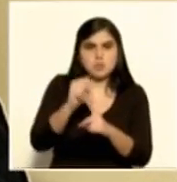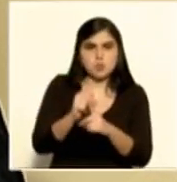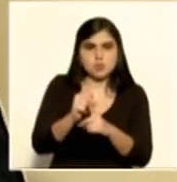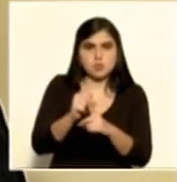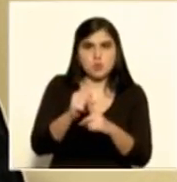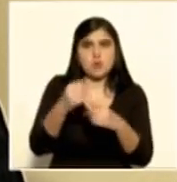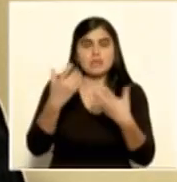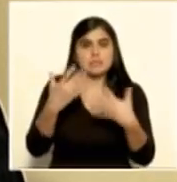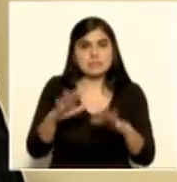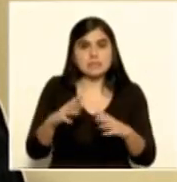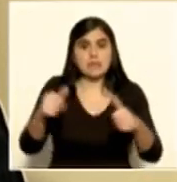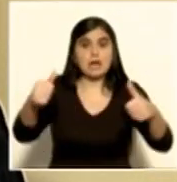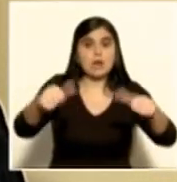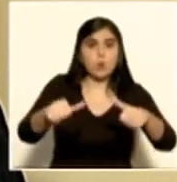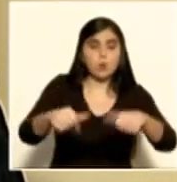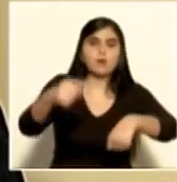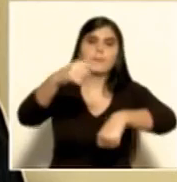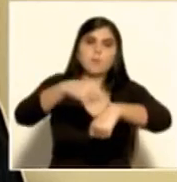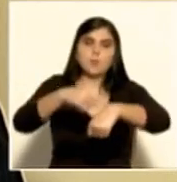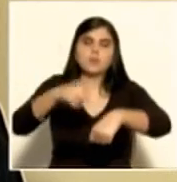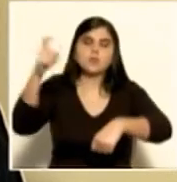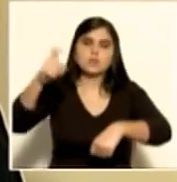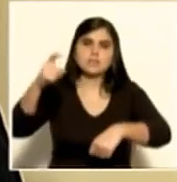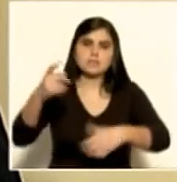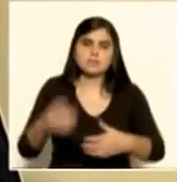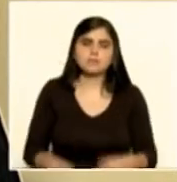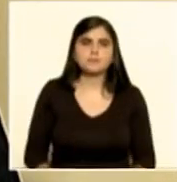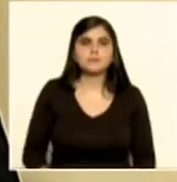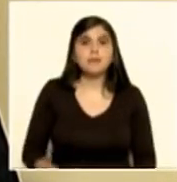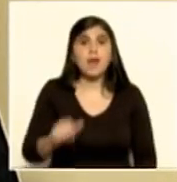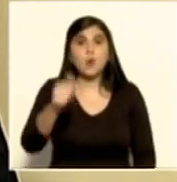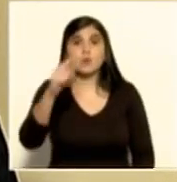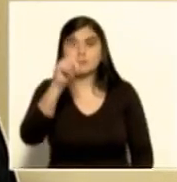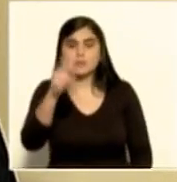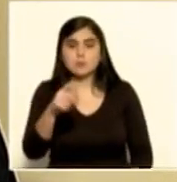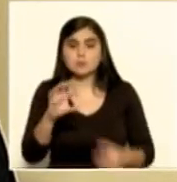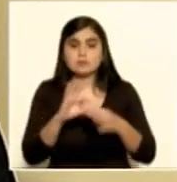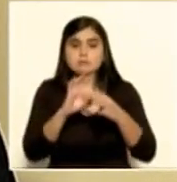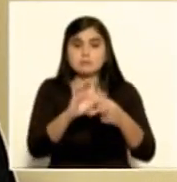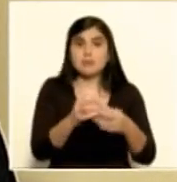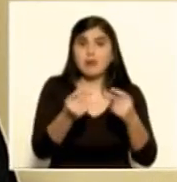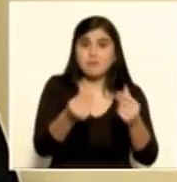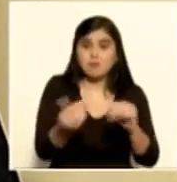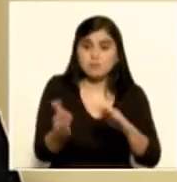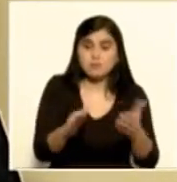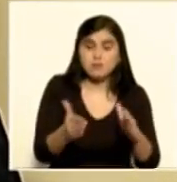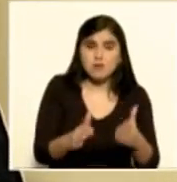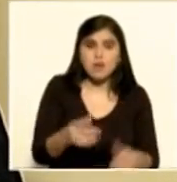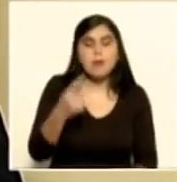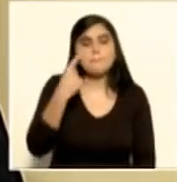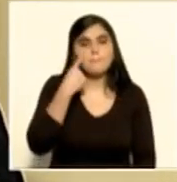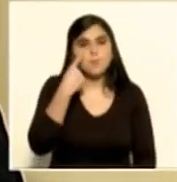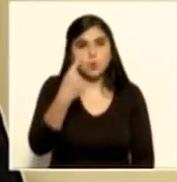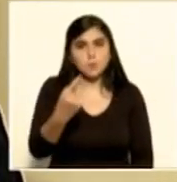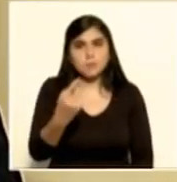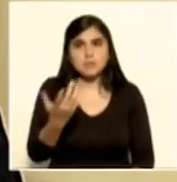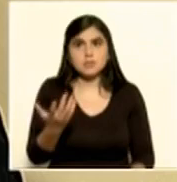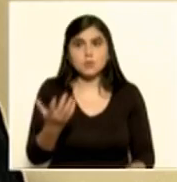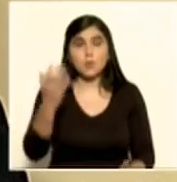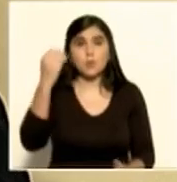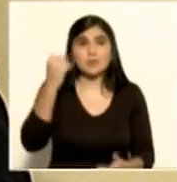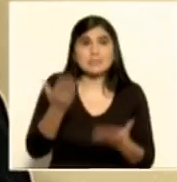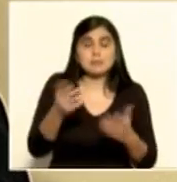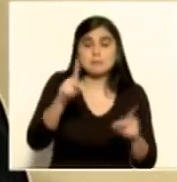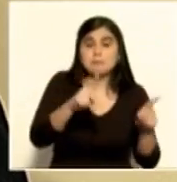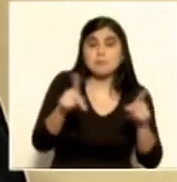requiera. Y con respecto a la rapidez de los casos, hemos visto que algunos lamentablemente no han consultado